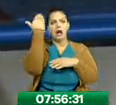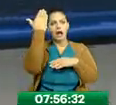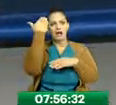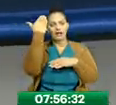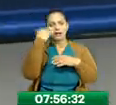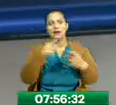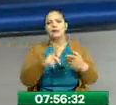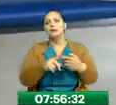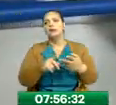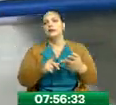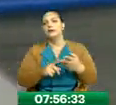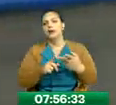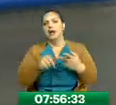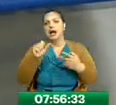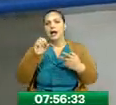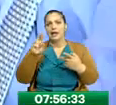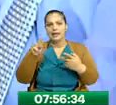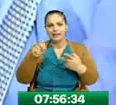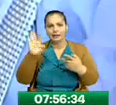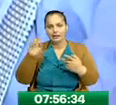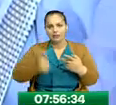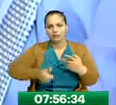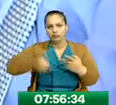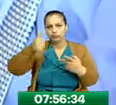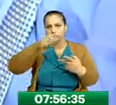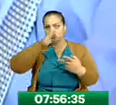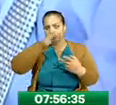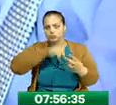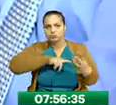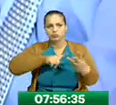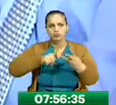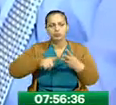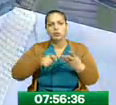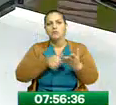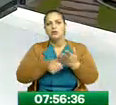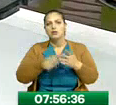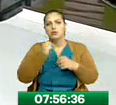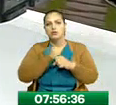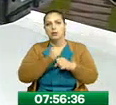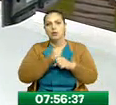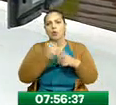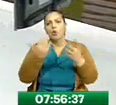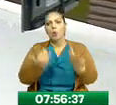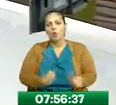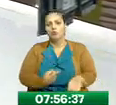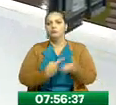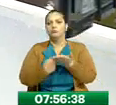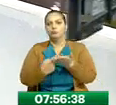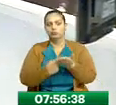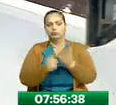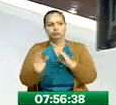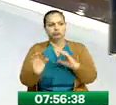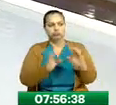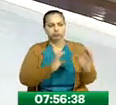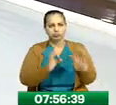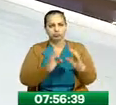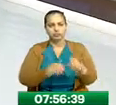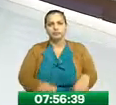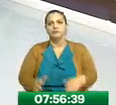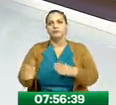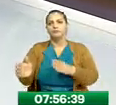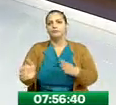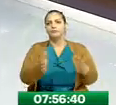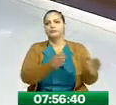ANT, informó Carlos Julio Gurumendi. Y bien, una rotura en una tubería